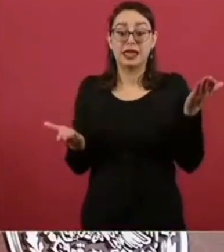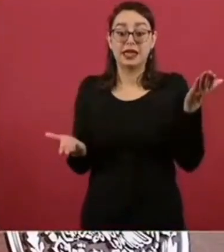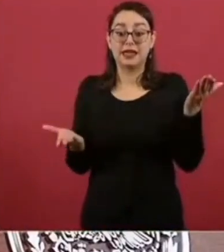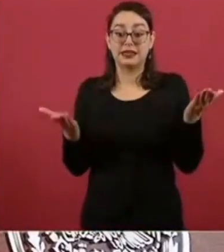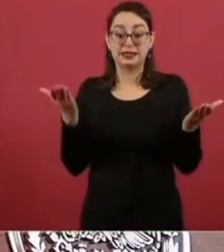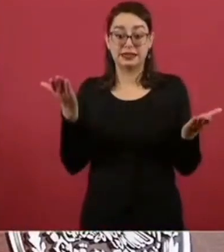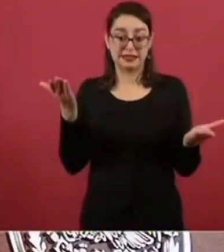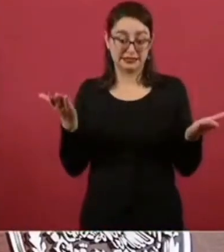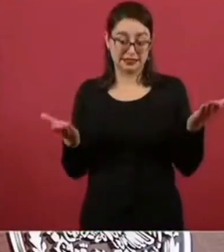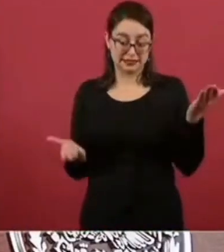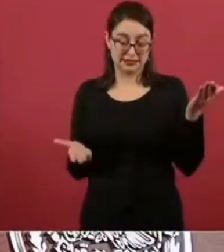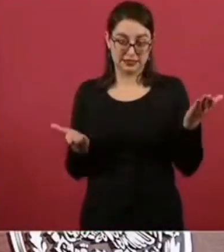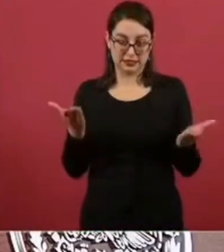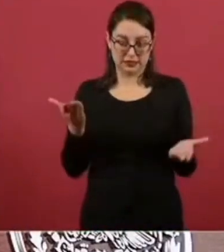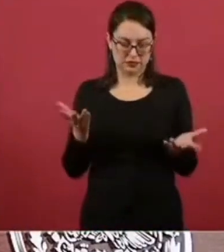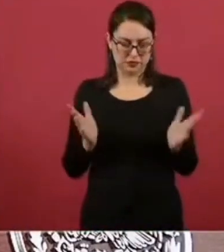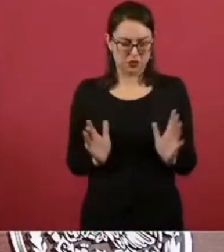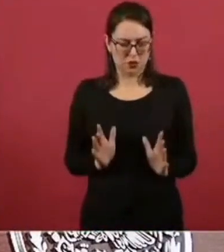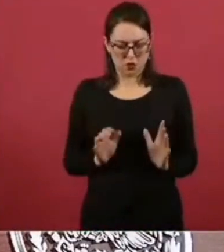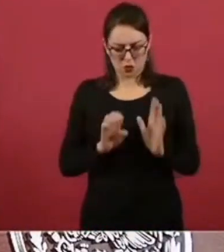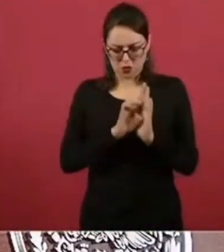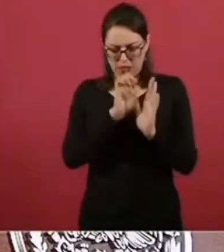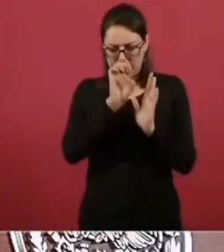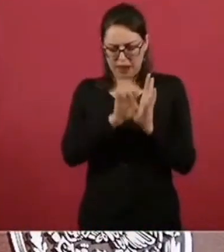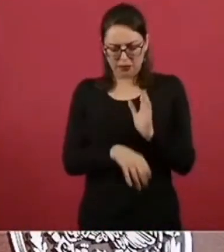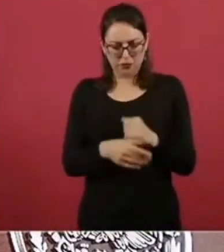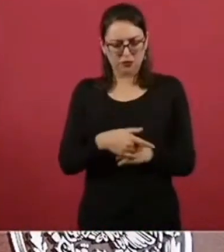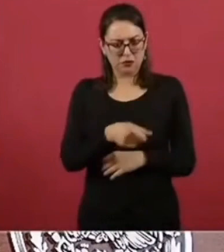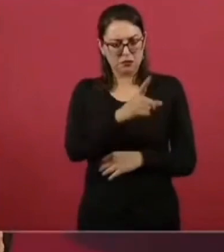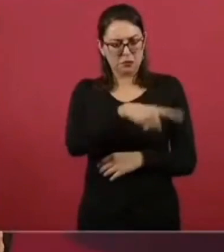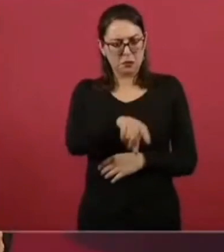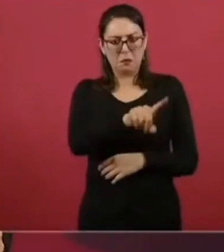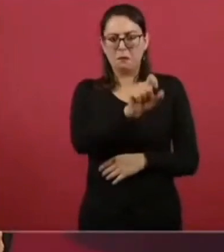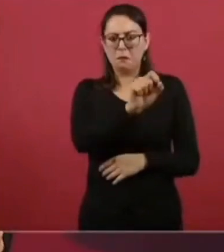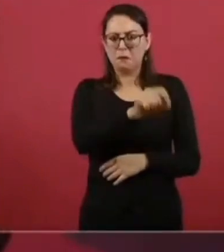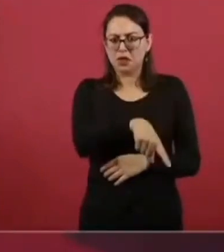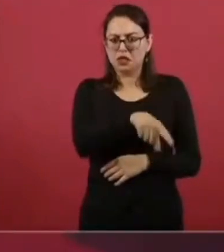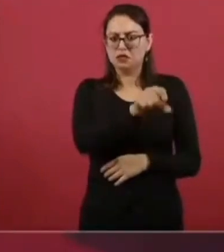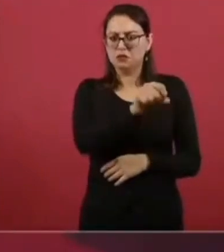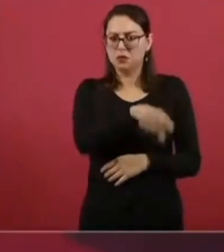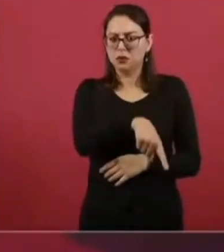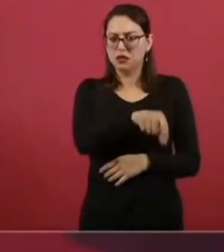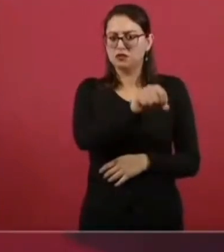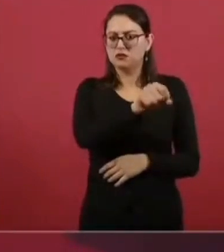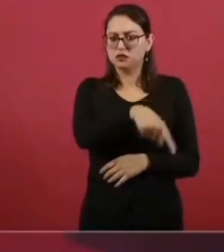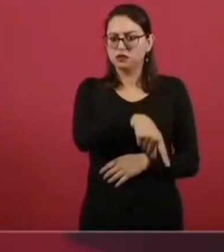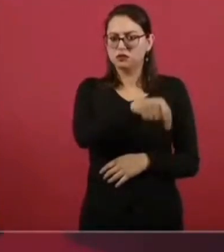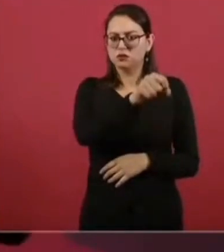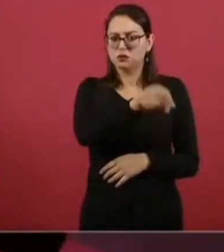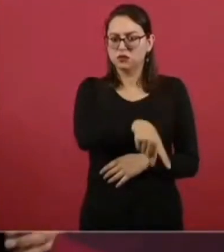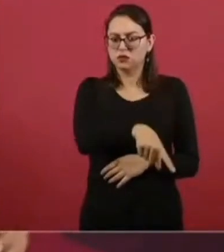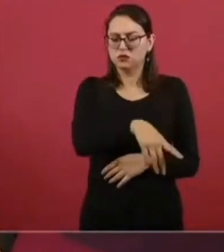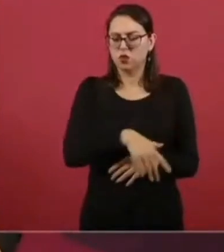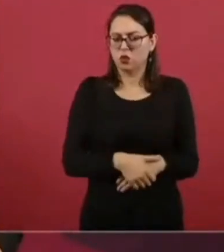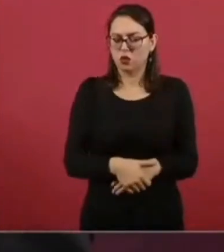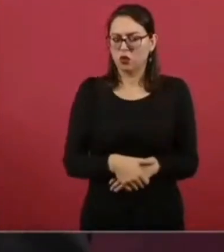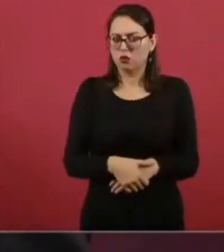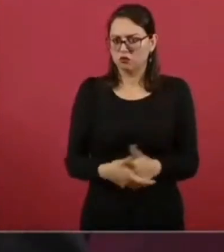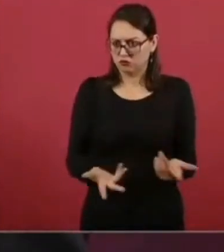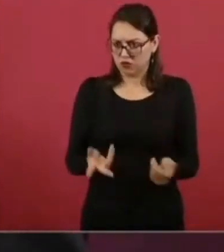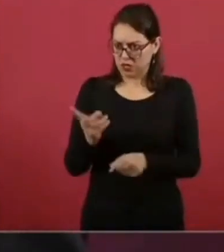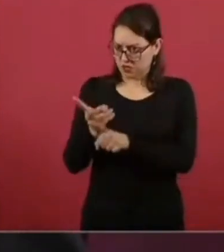Una, que inviten a otros, porque está muy ladeado